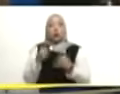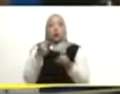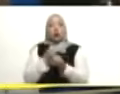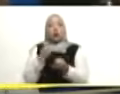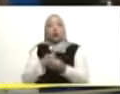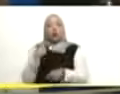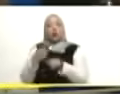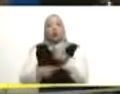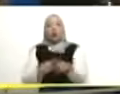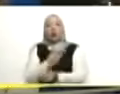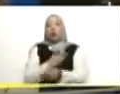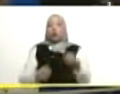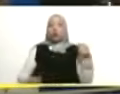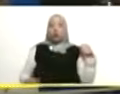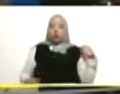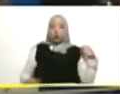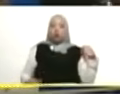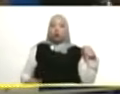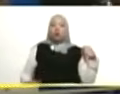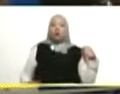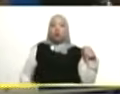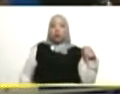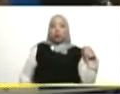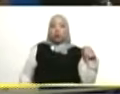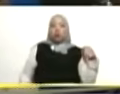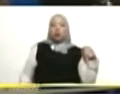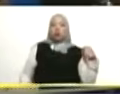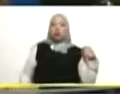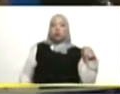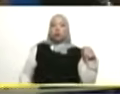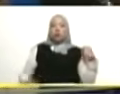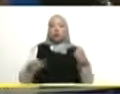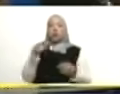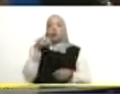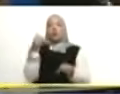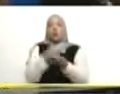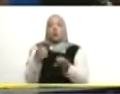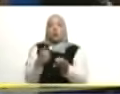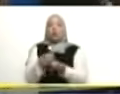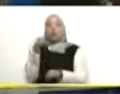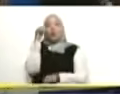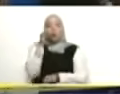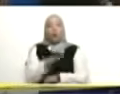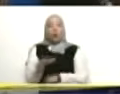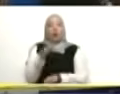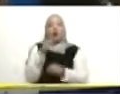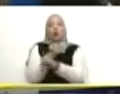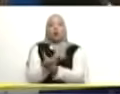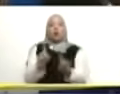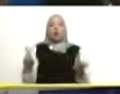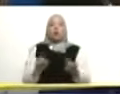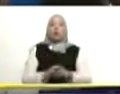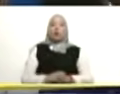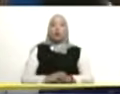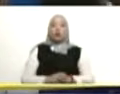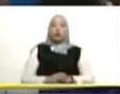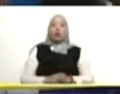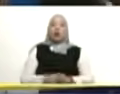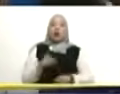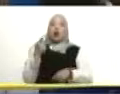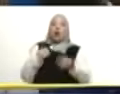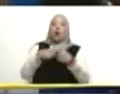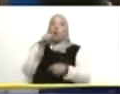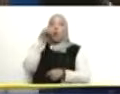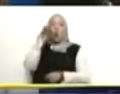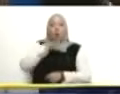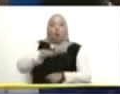financiamiento, billetera digital y democratización del crédito para